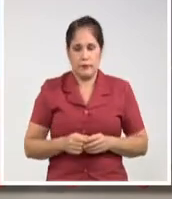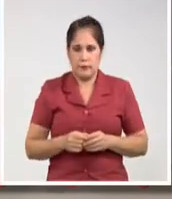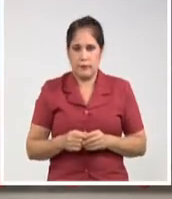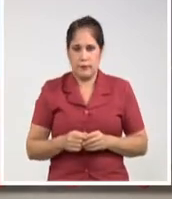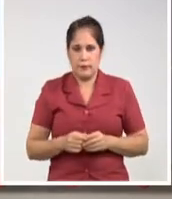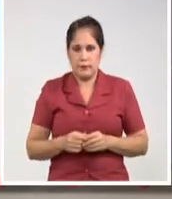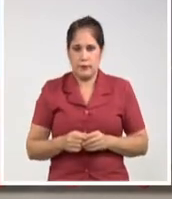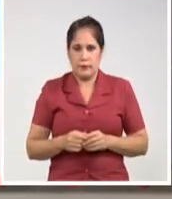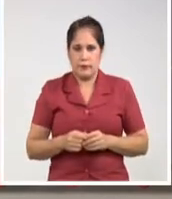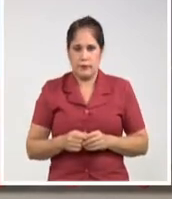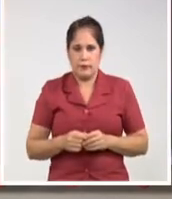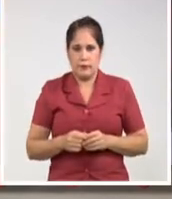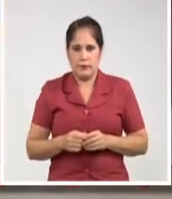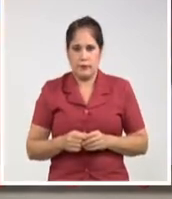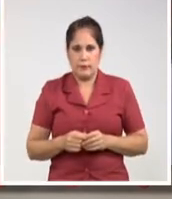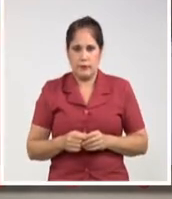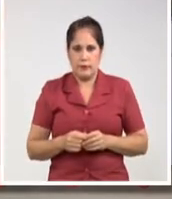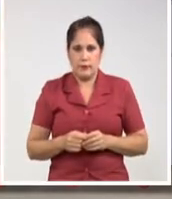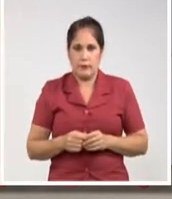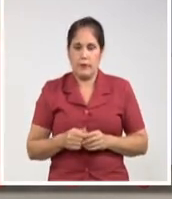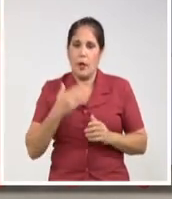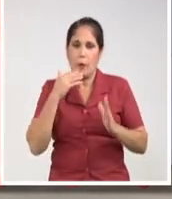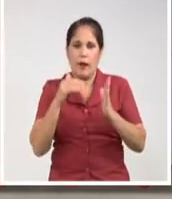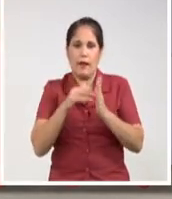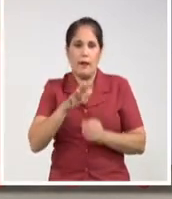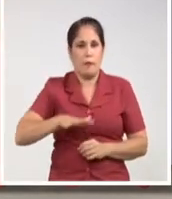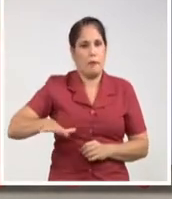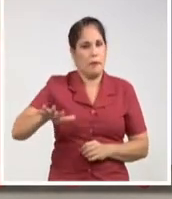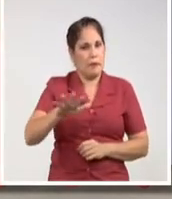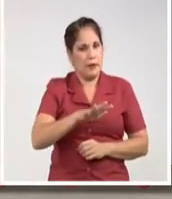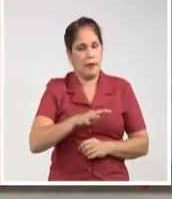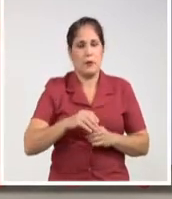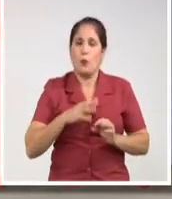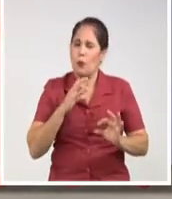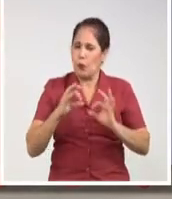Y ese entendimiento es muy importante para ello. Muy buenas tardes para todos y cuídense mucho.